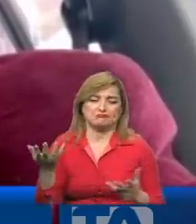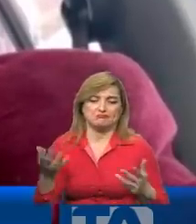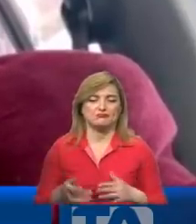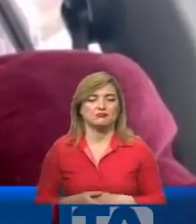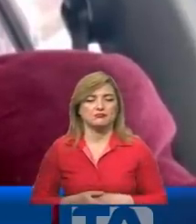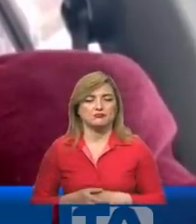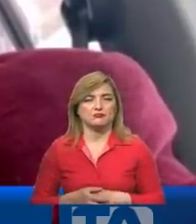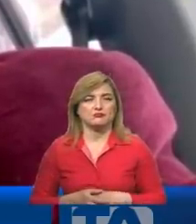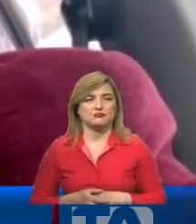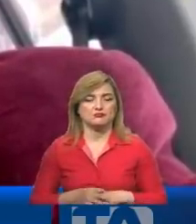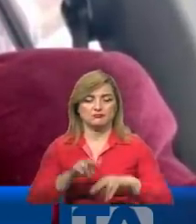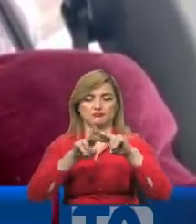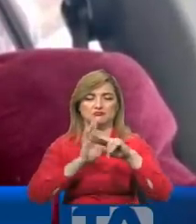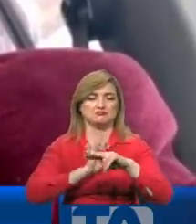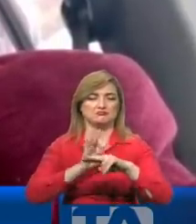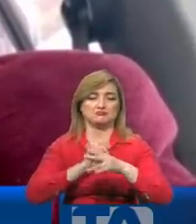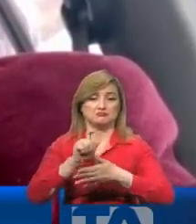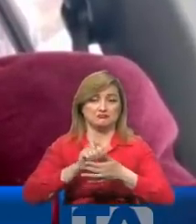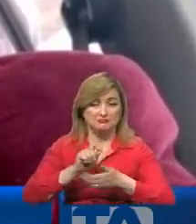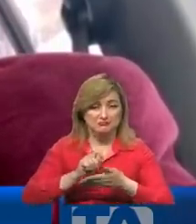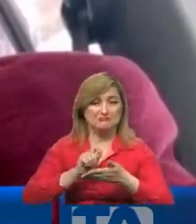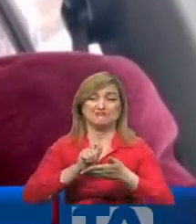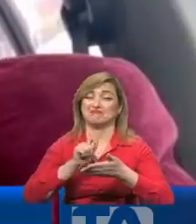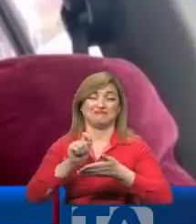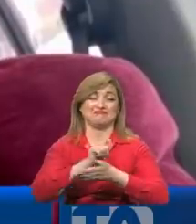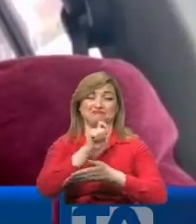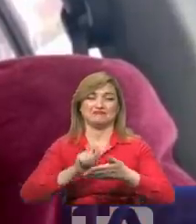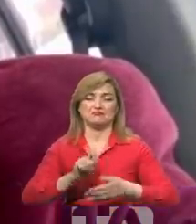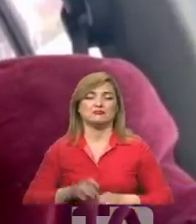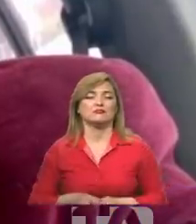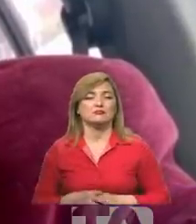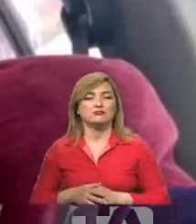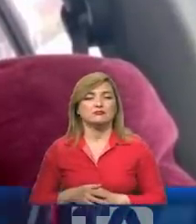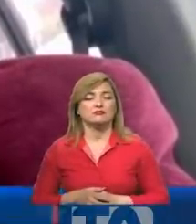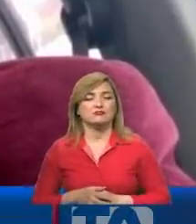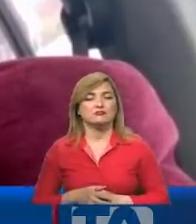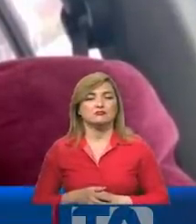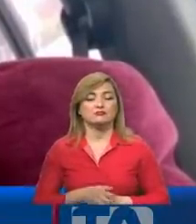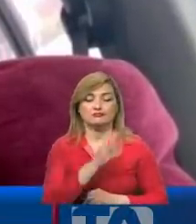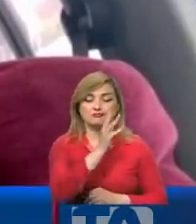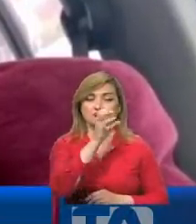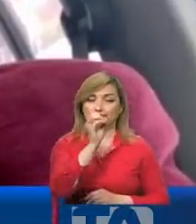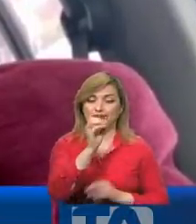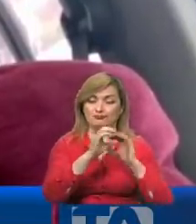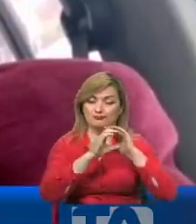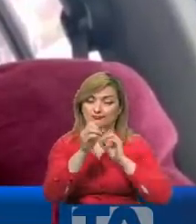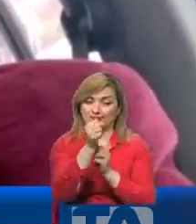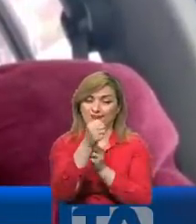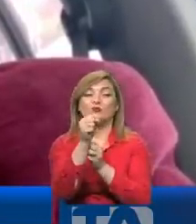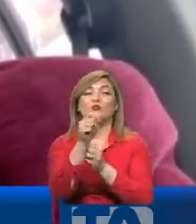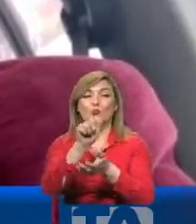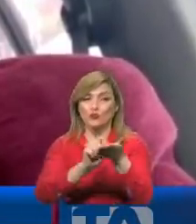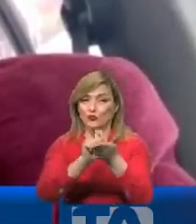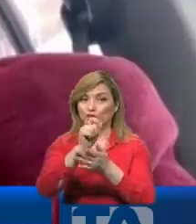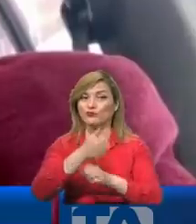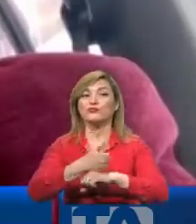unidades no van a pasar la revisión técnica vehicular. Pero las 60 unidades sí van a pasar la